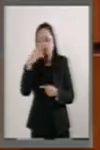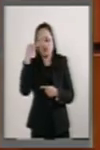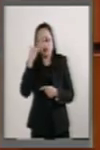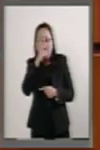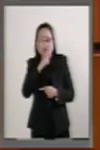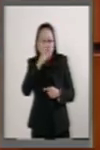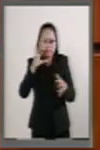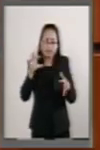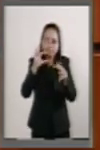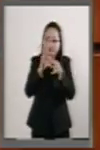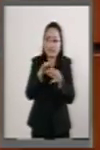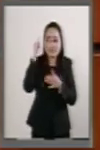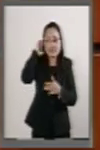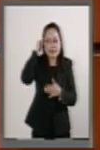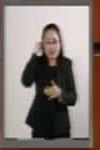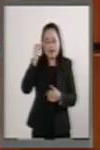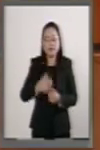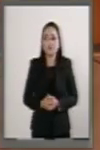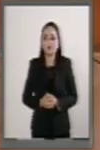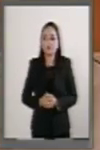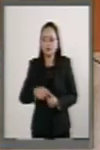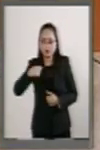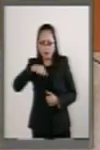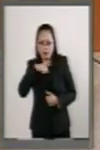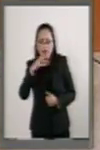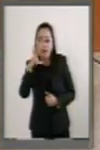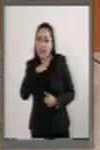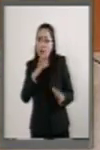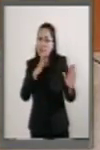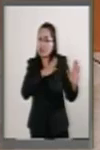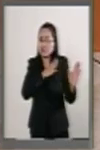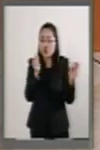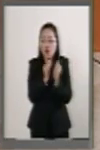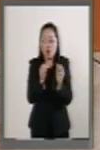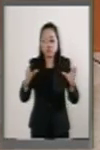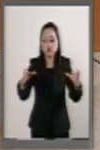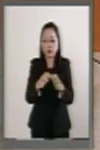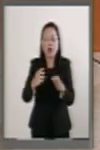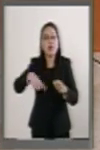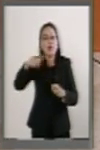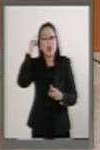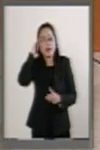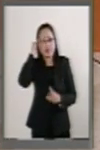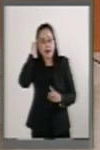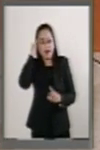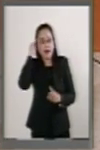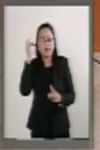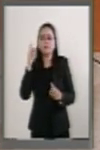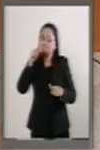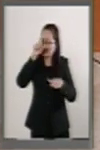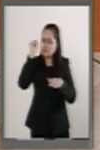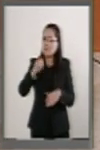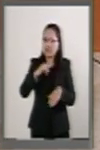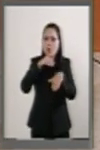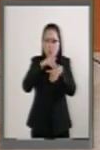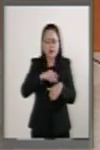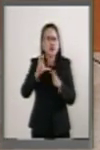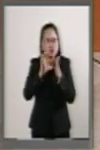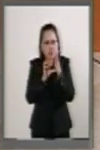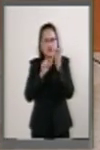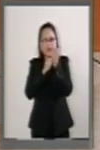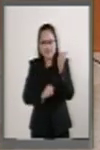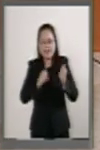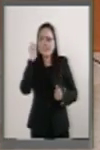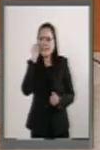indígenas. Creo que nosotros tenemos un compromiso con los pueblos indígenas que va más allá de la Constitución. Tenemos un compromiso con volver